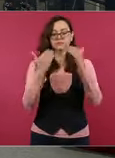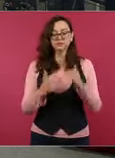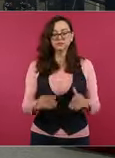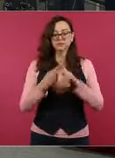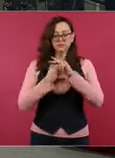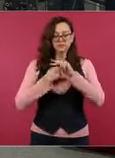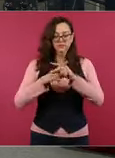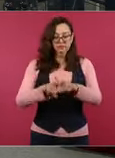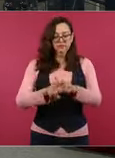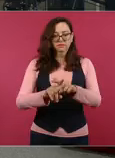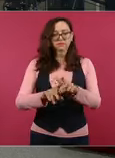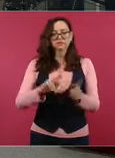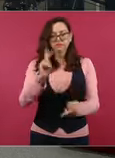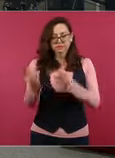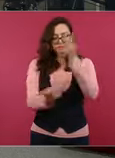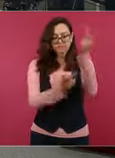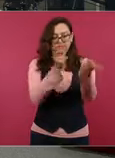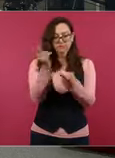Adelante.